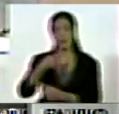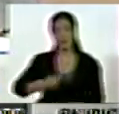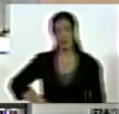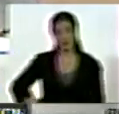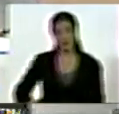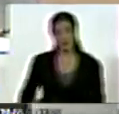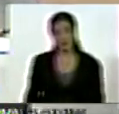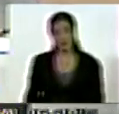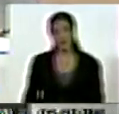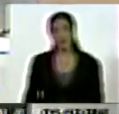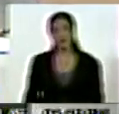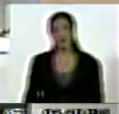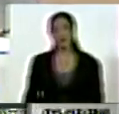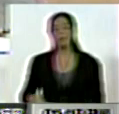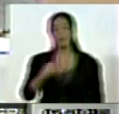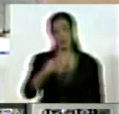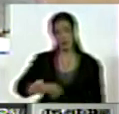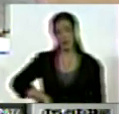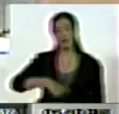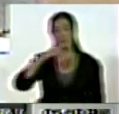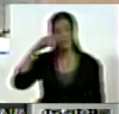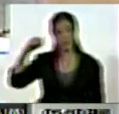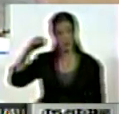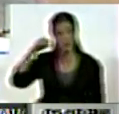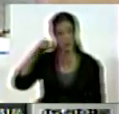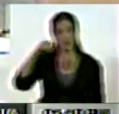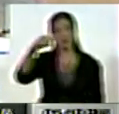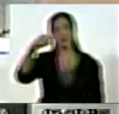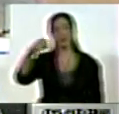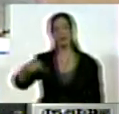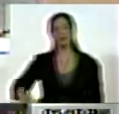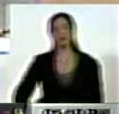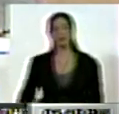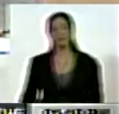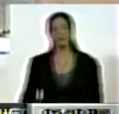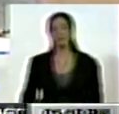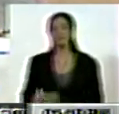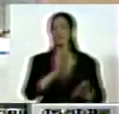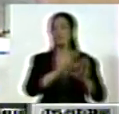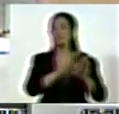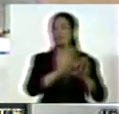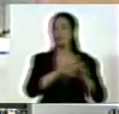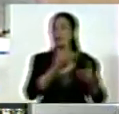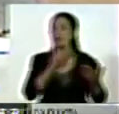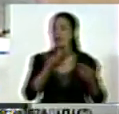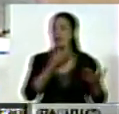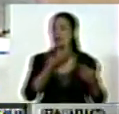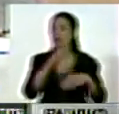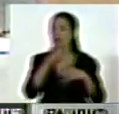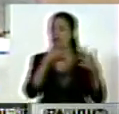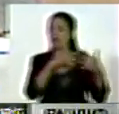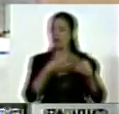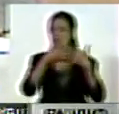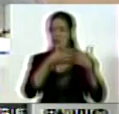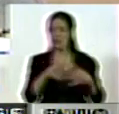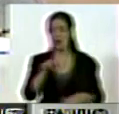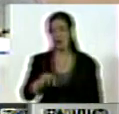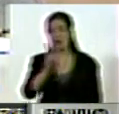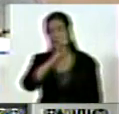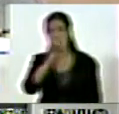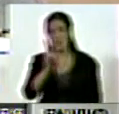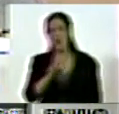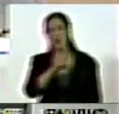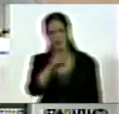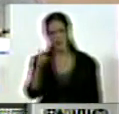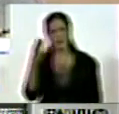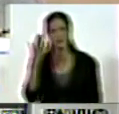Estado, del presidente Nicolás Maduro, nosotros citamos al encargado de negocios de los Estados Unidos en Venezuela. Ustedes